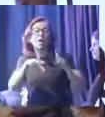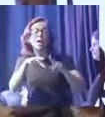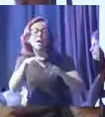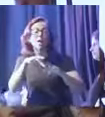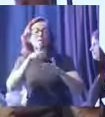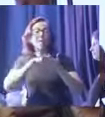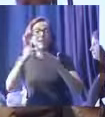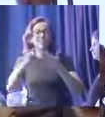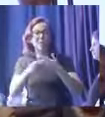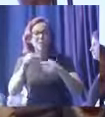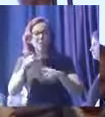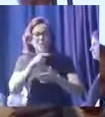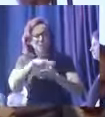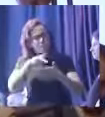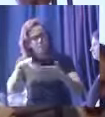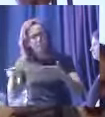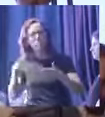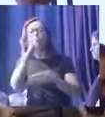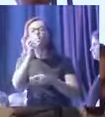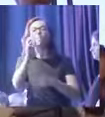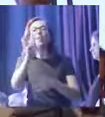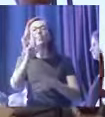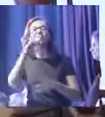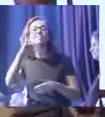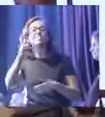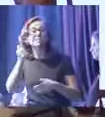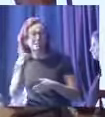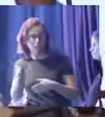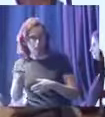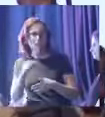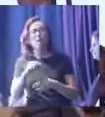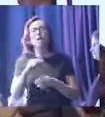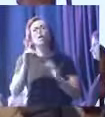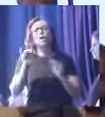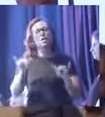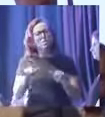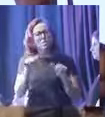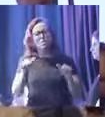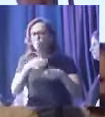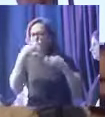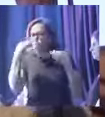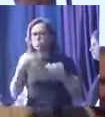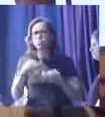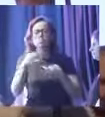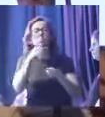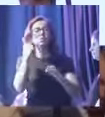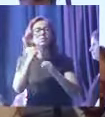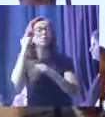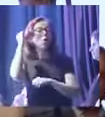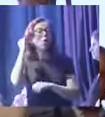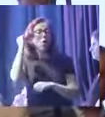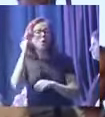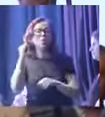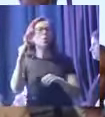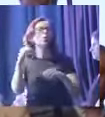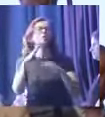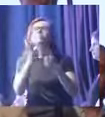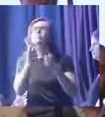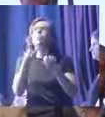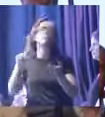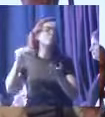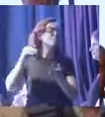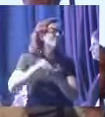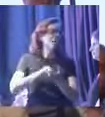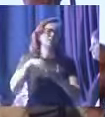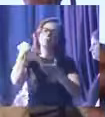Pero se ha hecho muchísimo, una de las cosas en las que se ha trabajado más es en el transporte. Tenemos que hacer mucho más